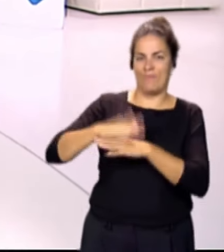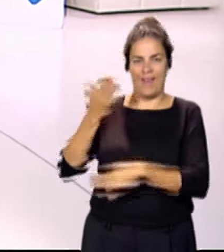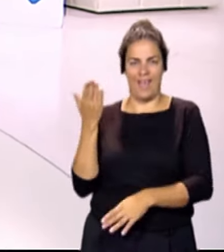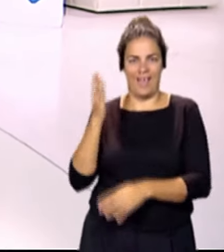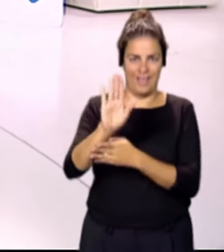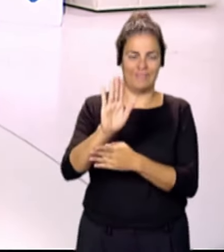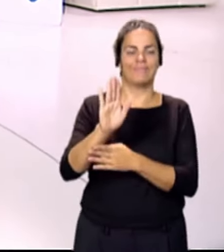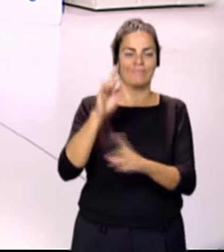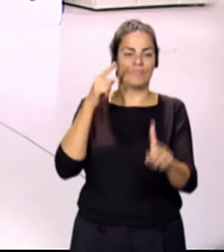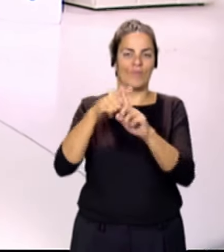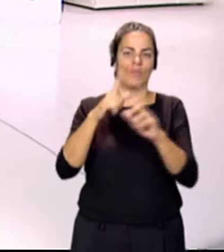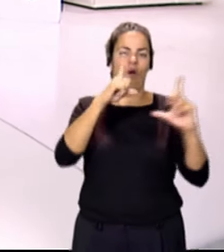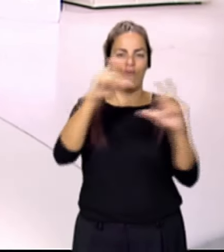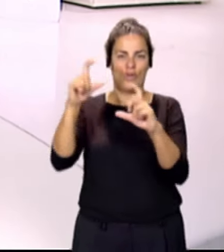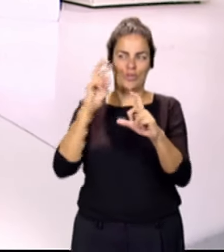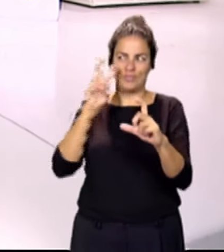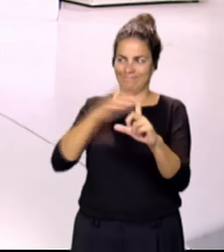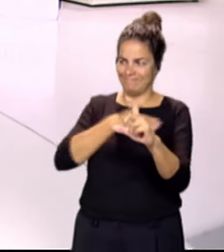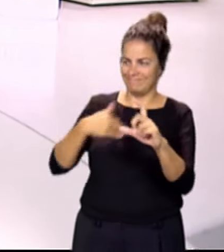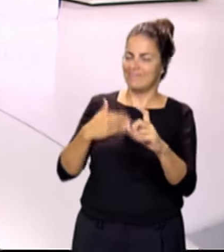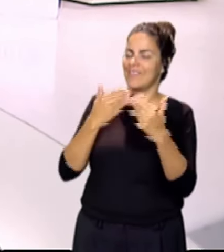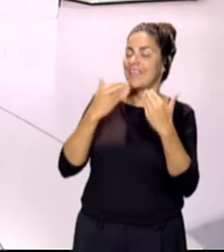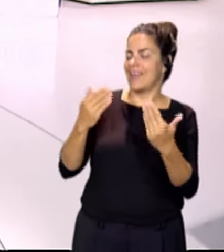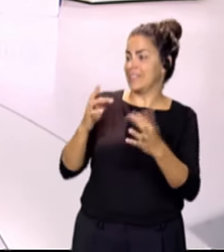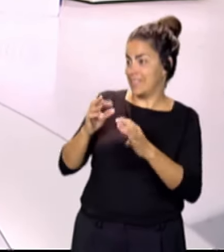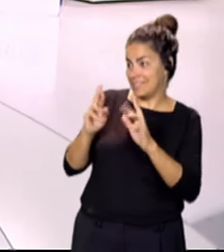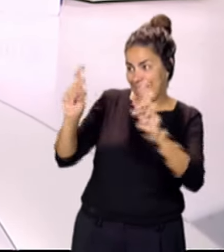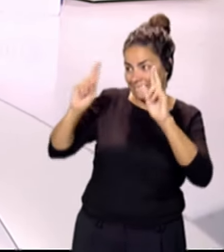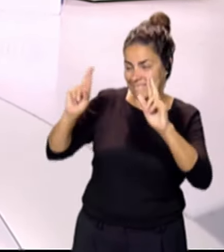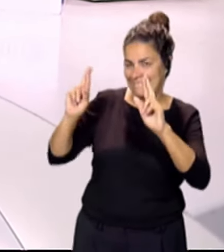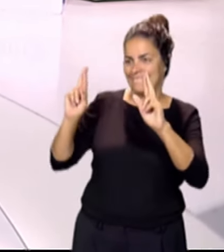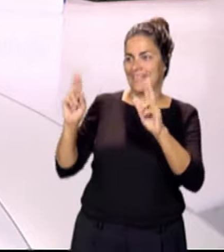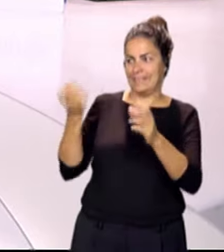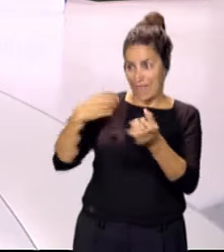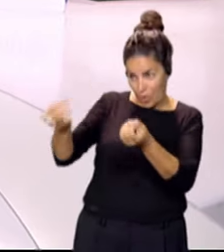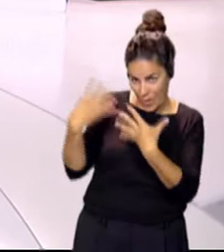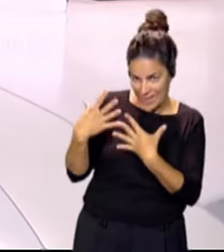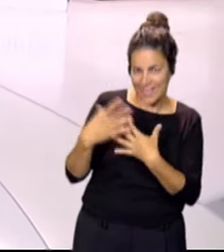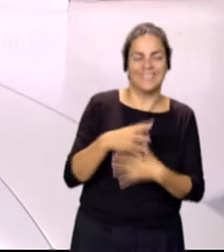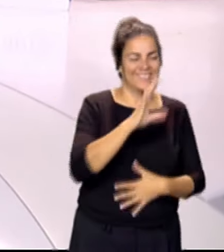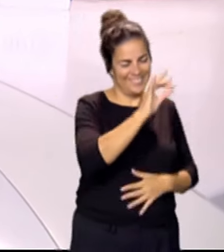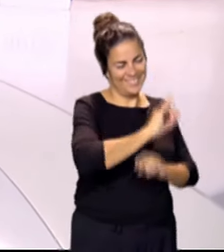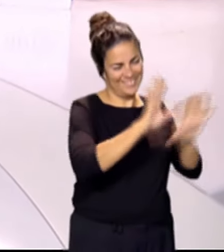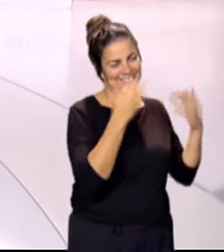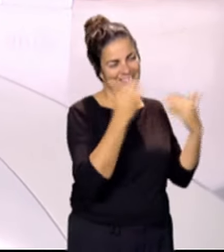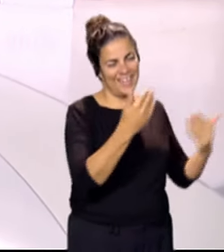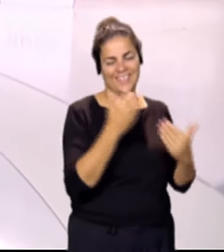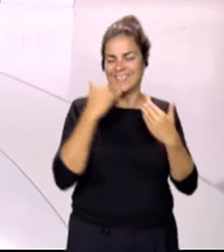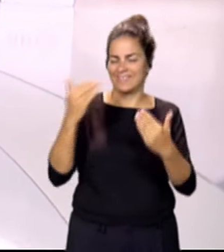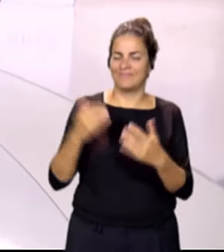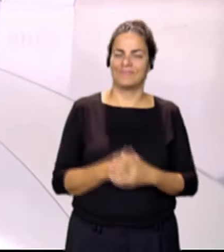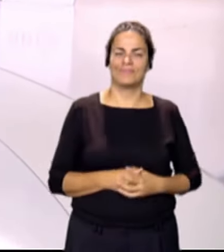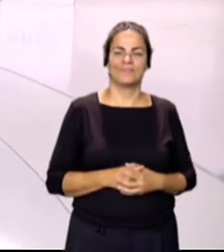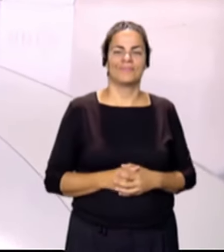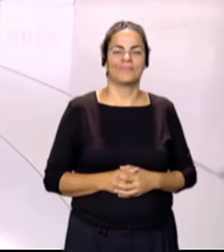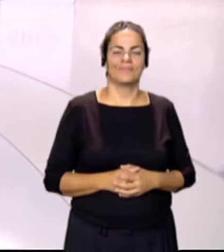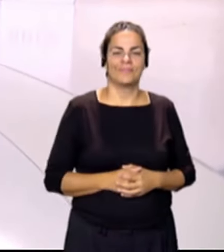ese libro Gracias Eduardo muchísima suerte que lo consigas ya nos mantendrás informad por supuesto Gracias